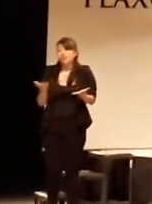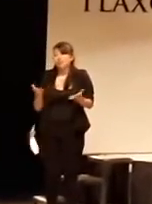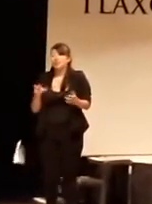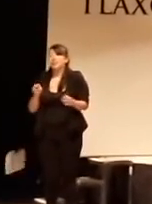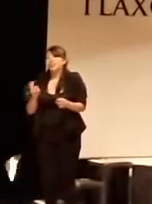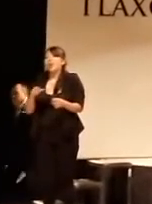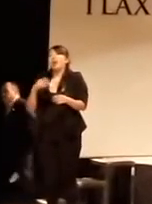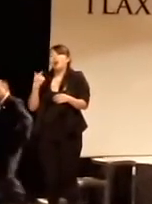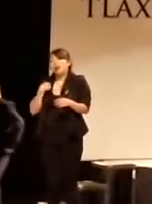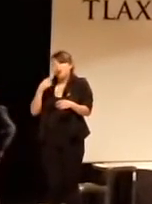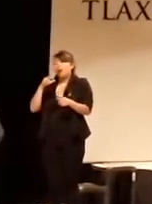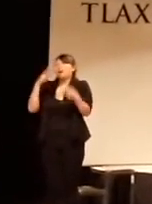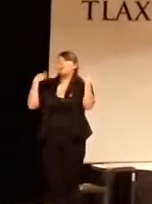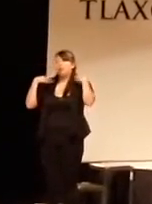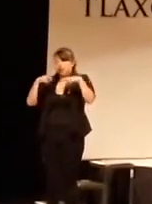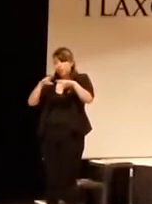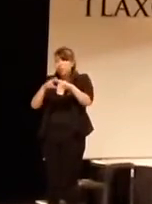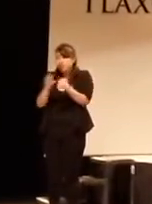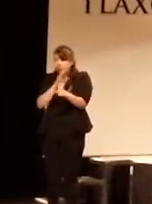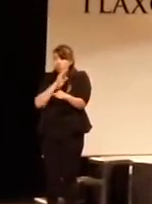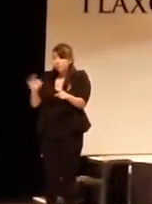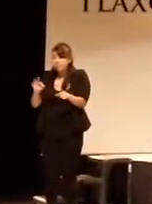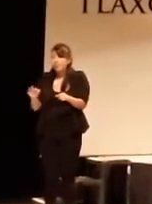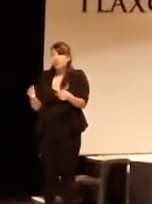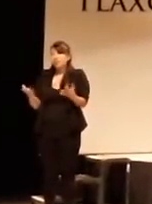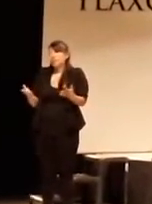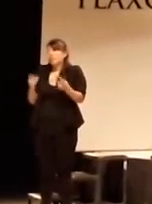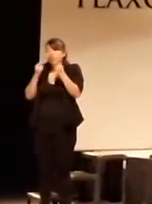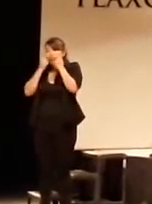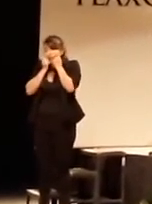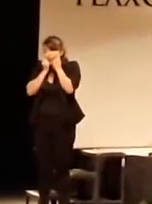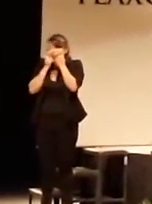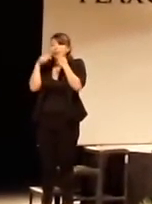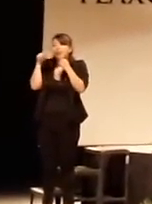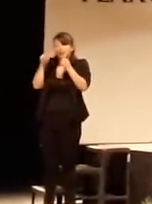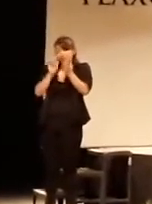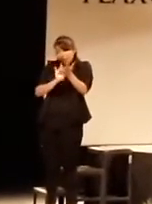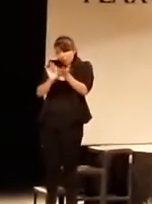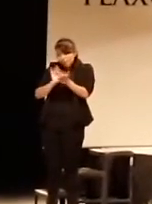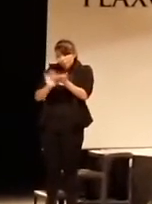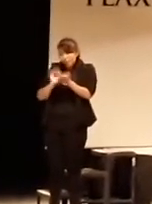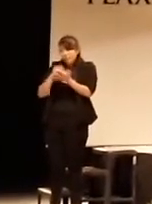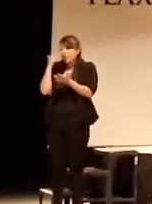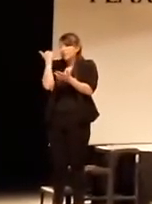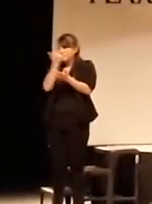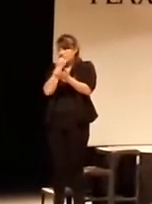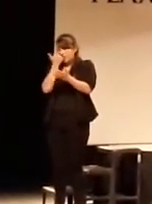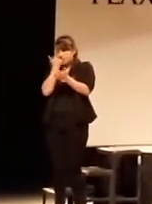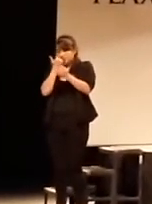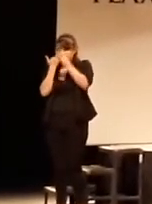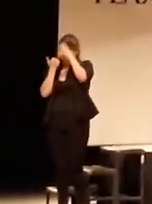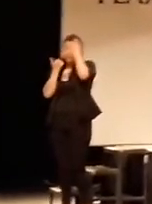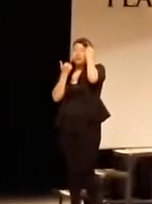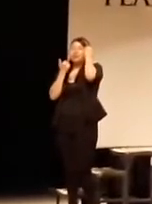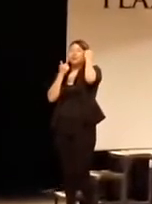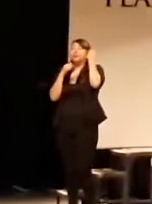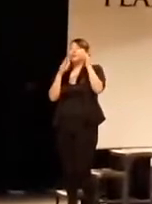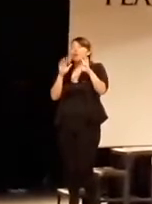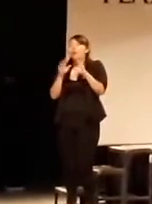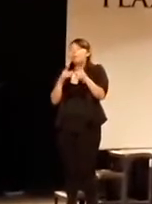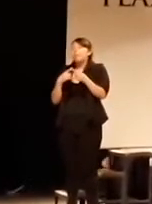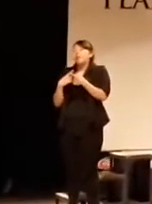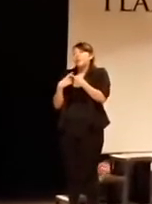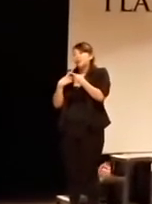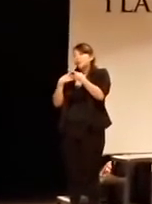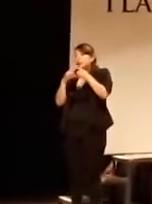fórmulas globales. Significa construir un proyecto desde la diversidad, la singularidad, lo nacional de cara a